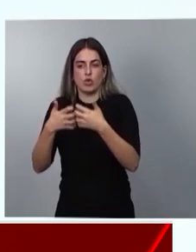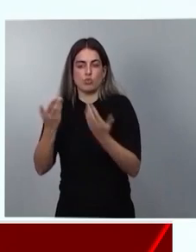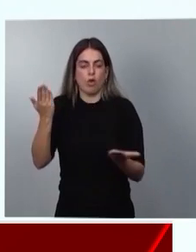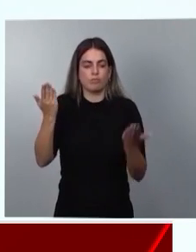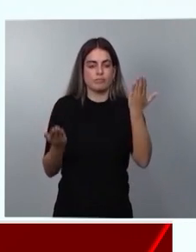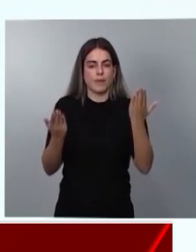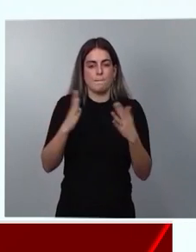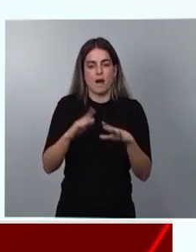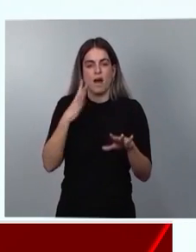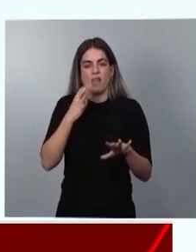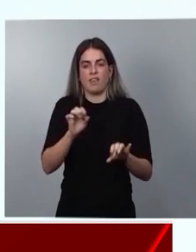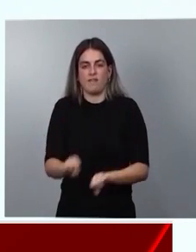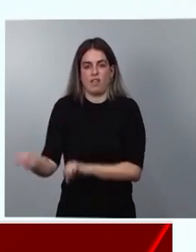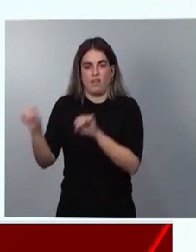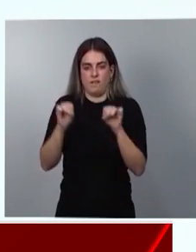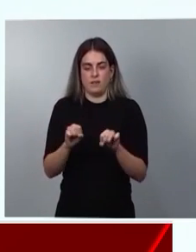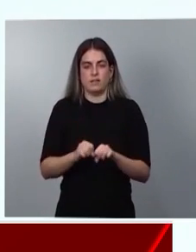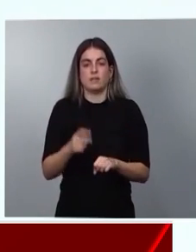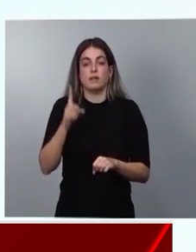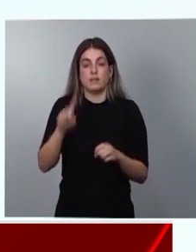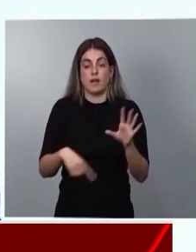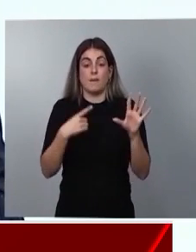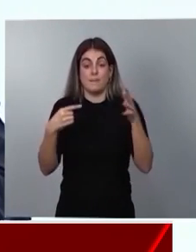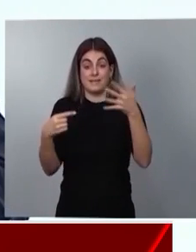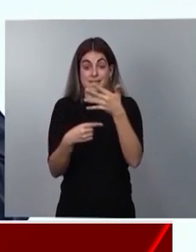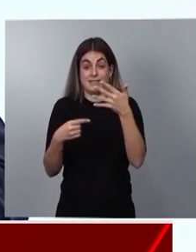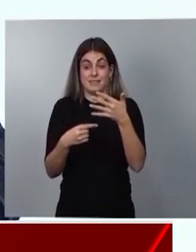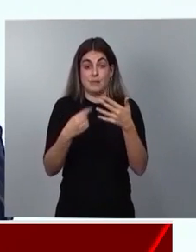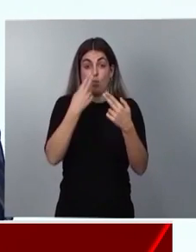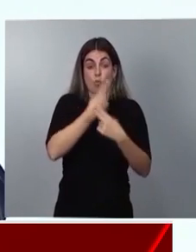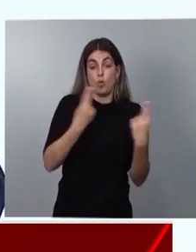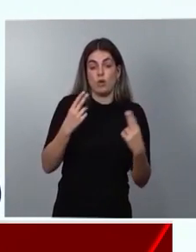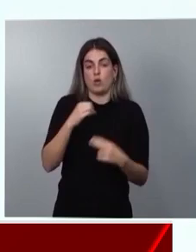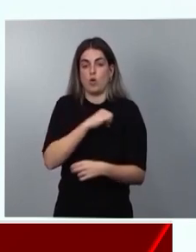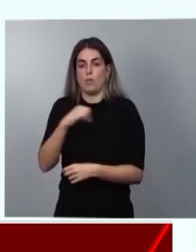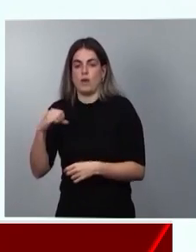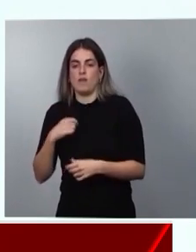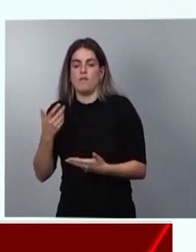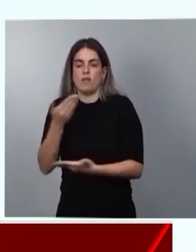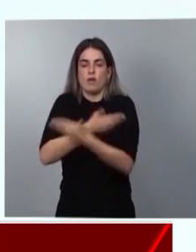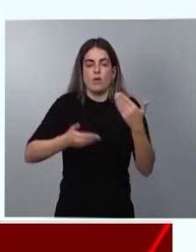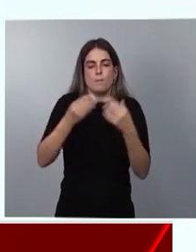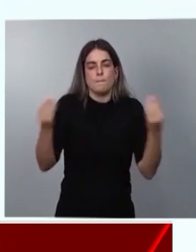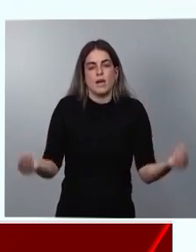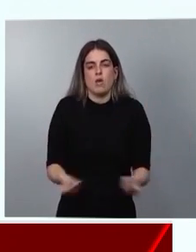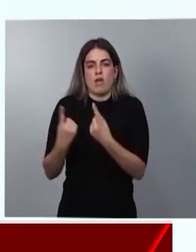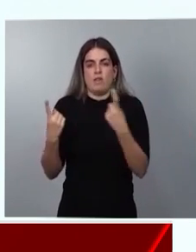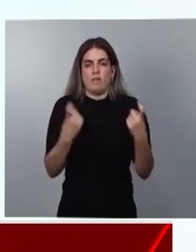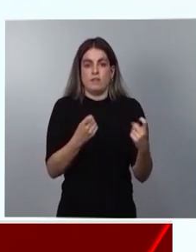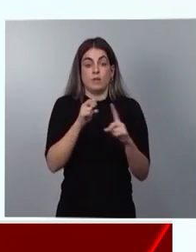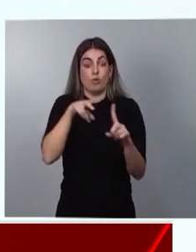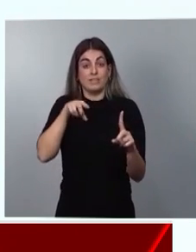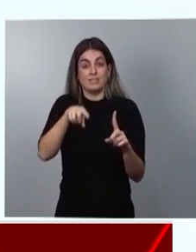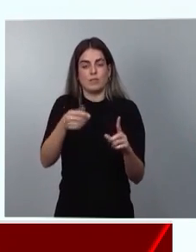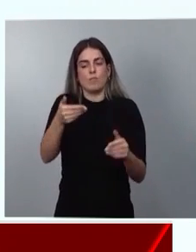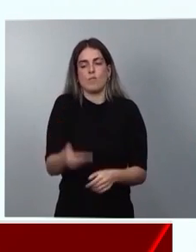Exactamente, perdón, el último Consejo de Ministros, el martes 27. Golpean muy directamente en una bolsa